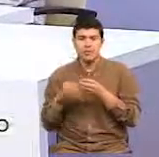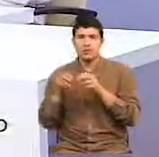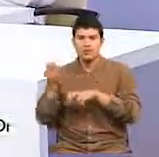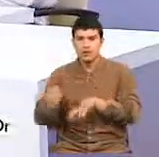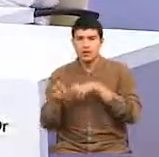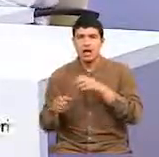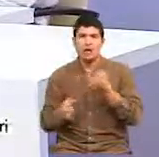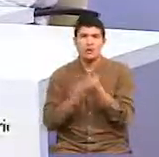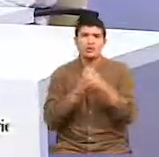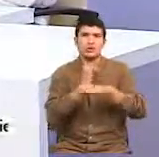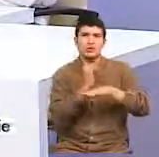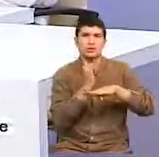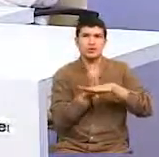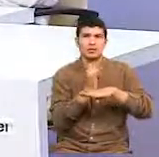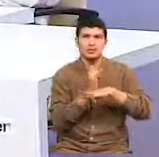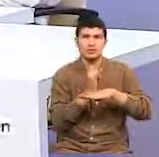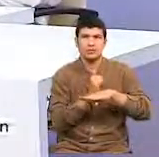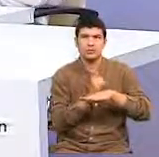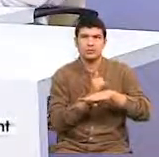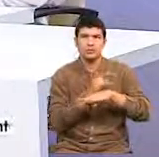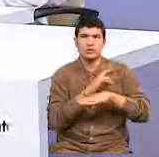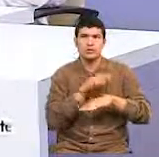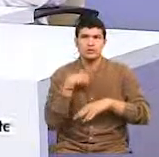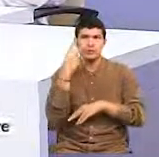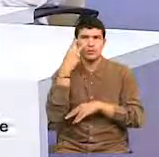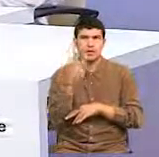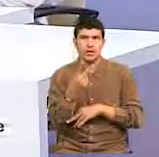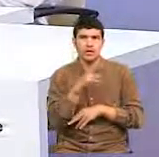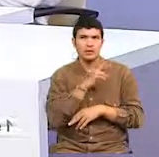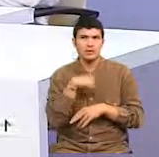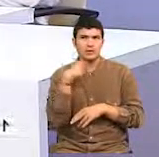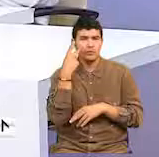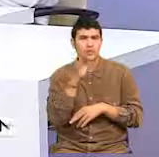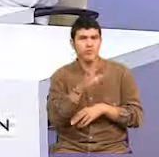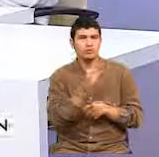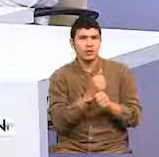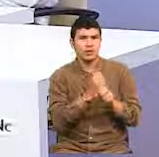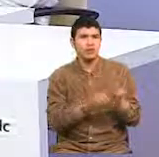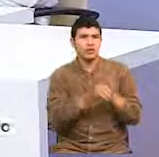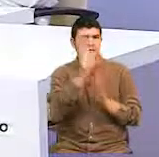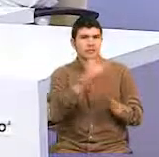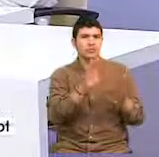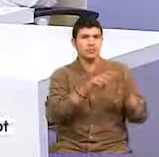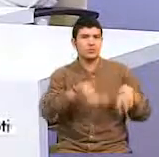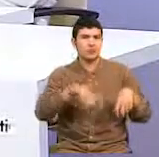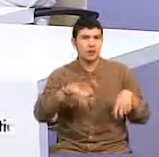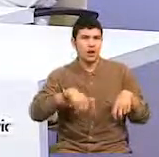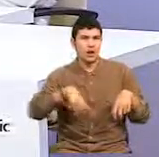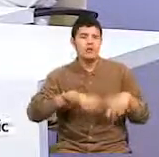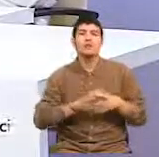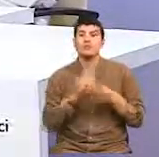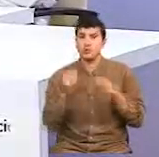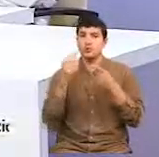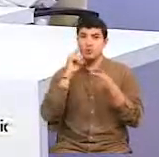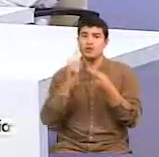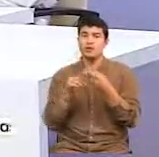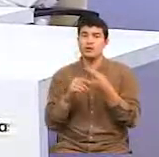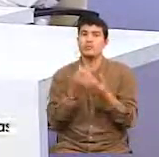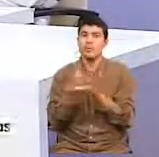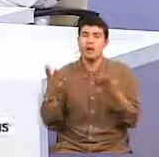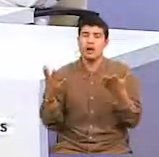las instituciones educativas, que vimos, hemos visto el trabajo que ustedes desarrollan con ellos. Tiene muchísimos propósitos,